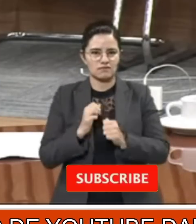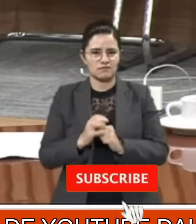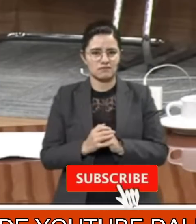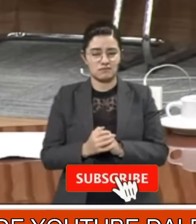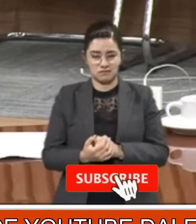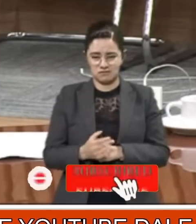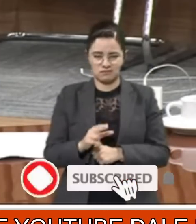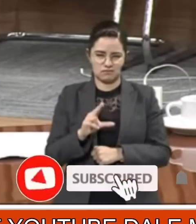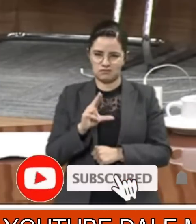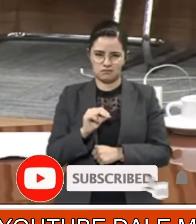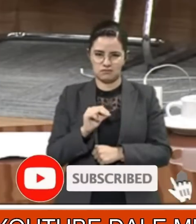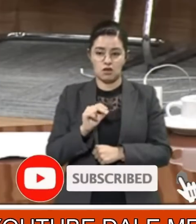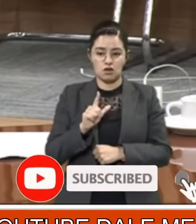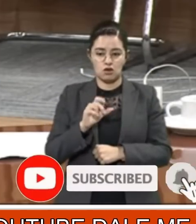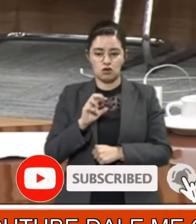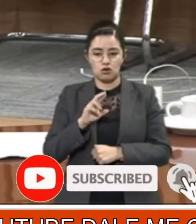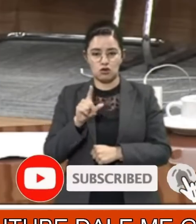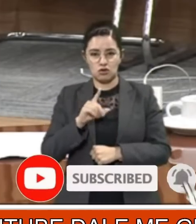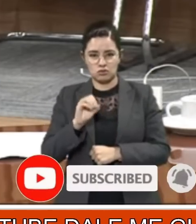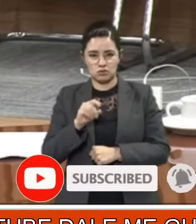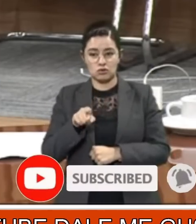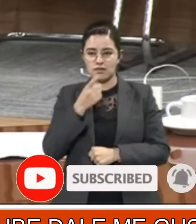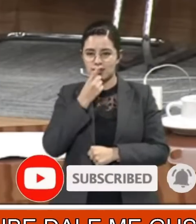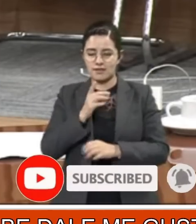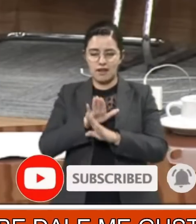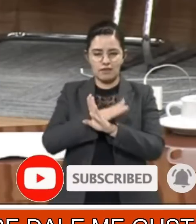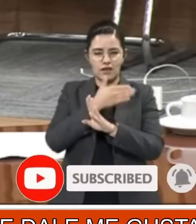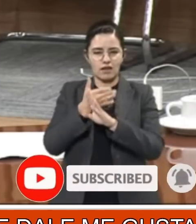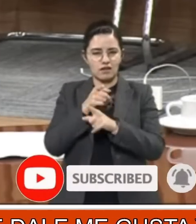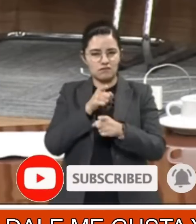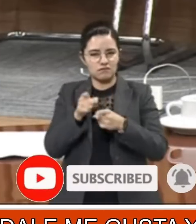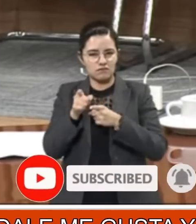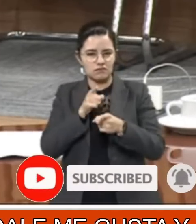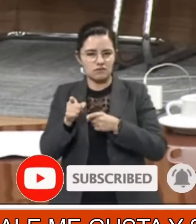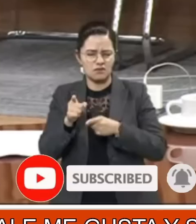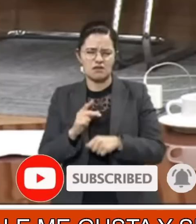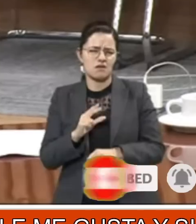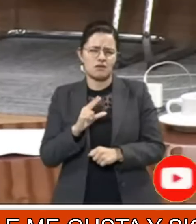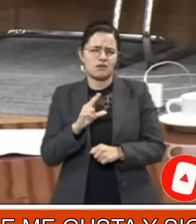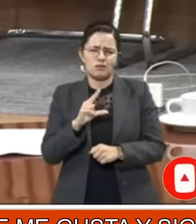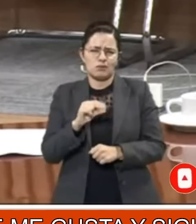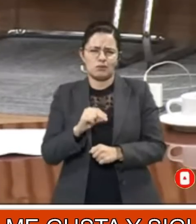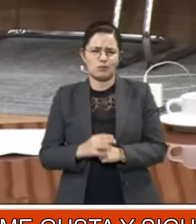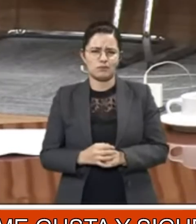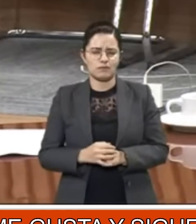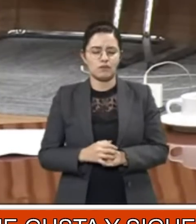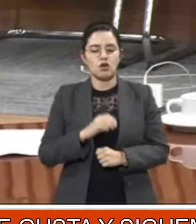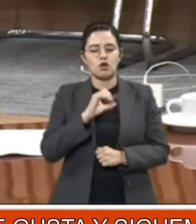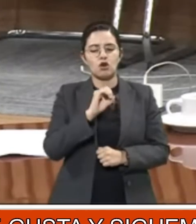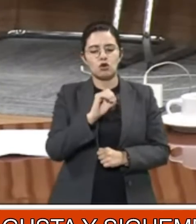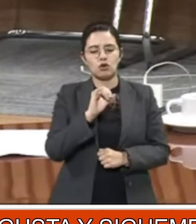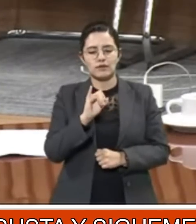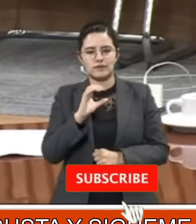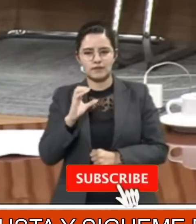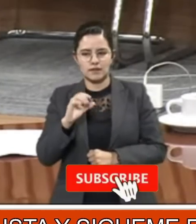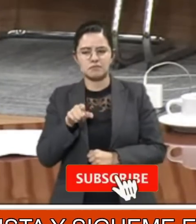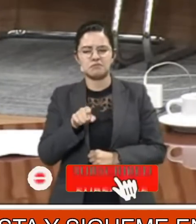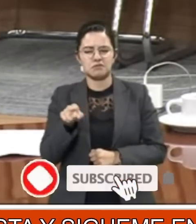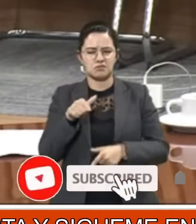va a ser recordada por ser buena administradora, serán recordados por el instituto obeso que